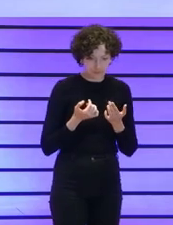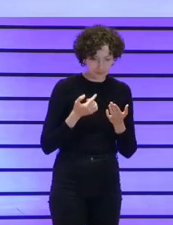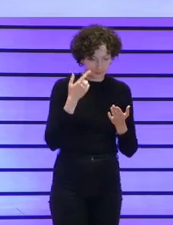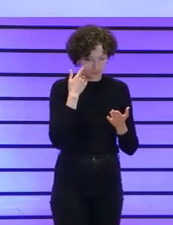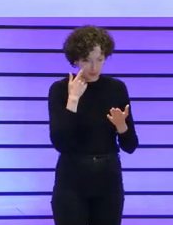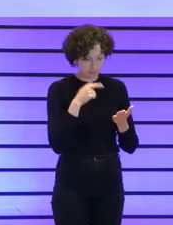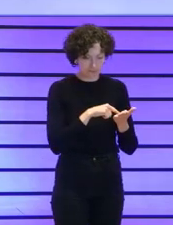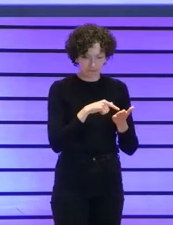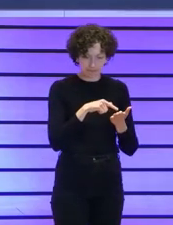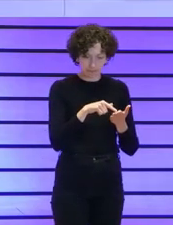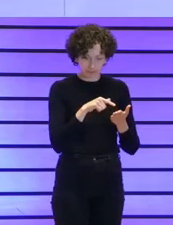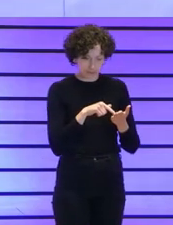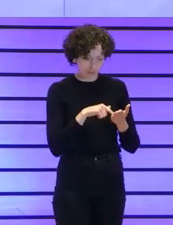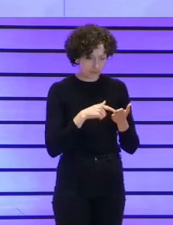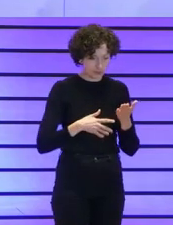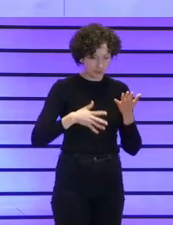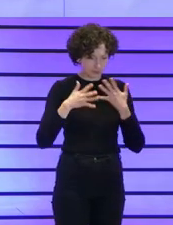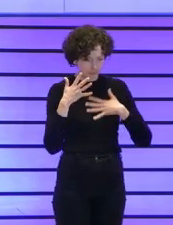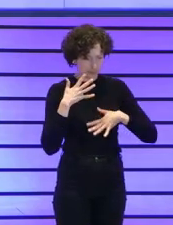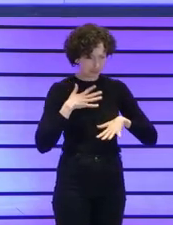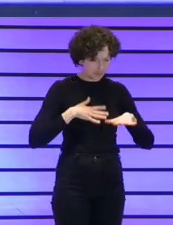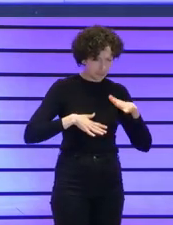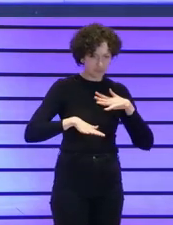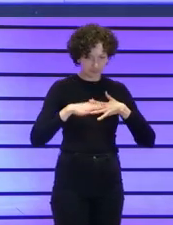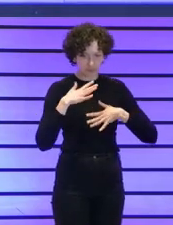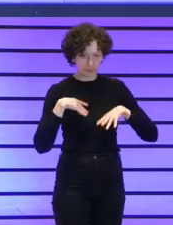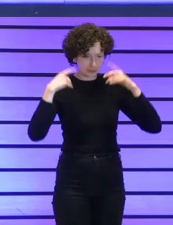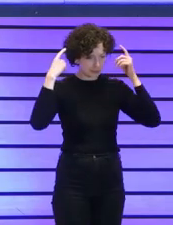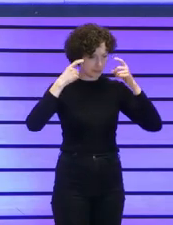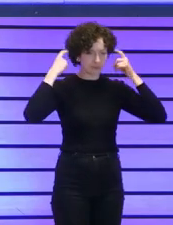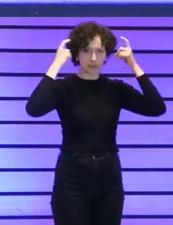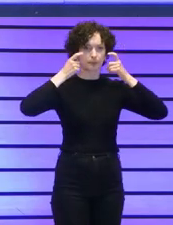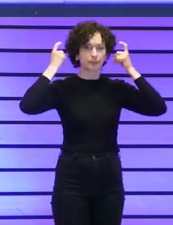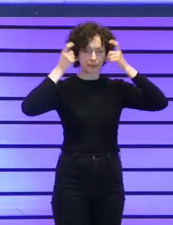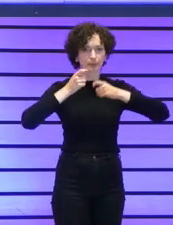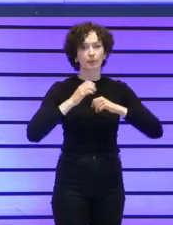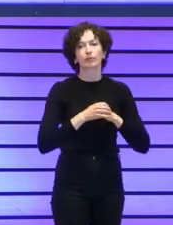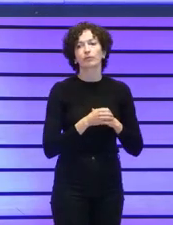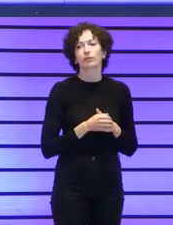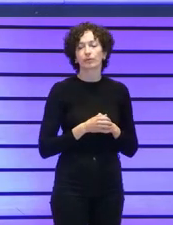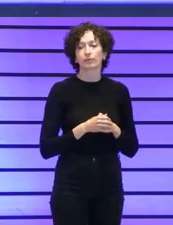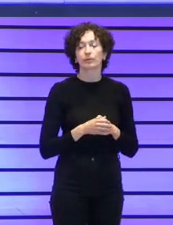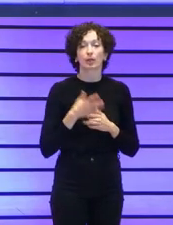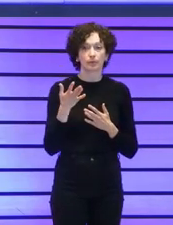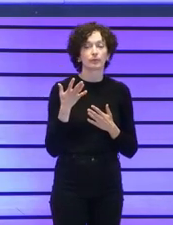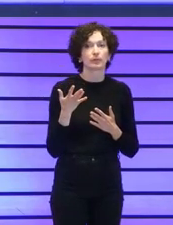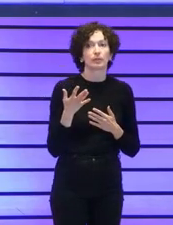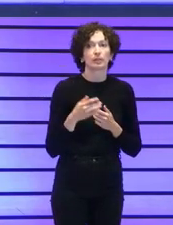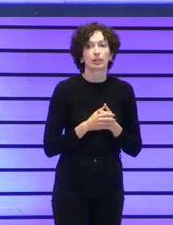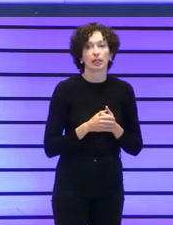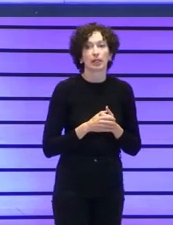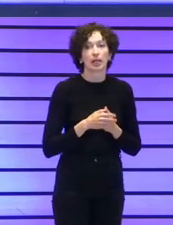metabolizar tantos inputs, ¿no? De estos días. Me dices, claro, ¿cuáles son las